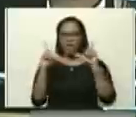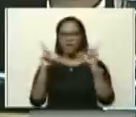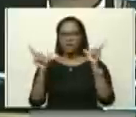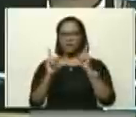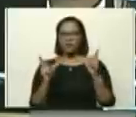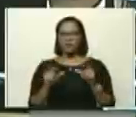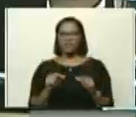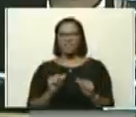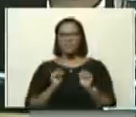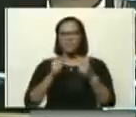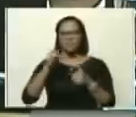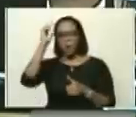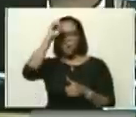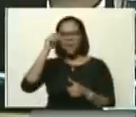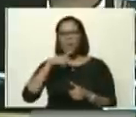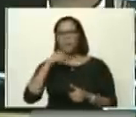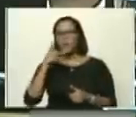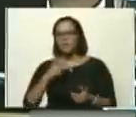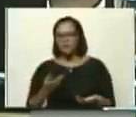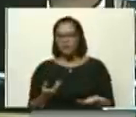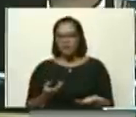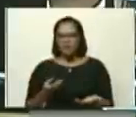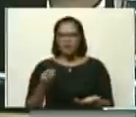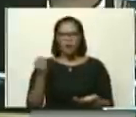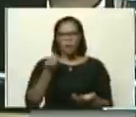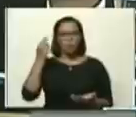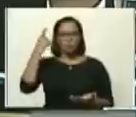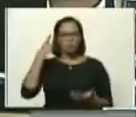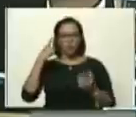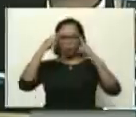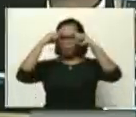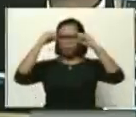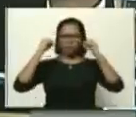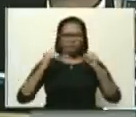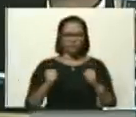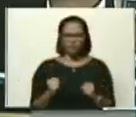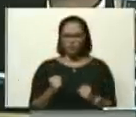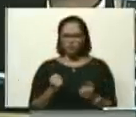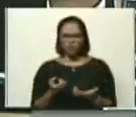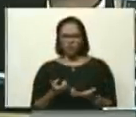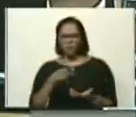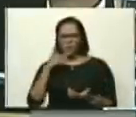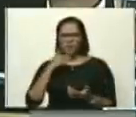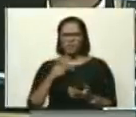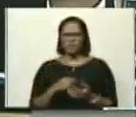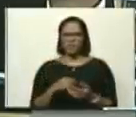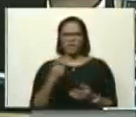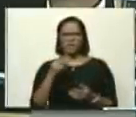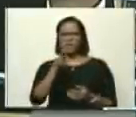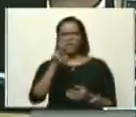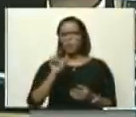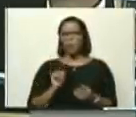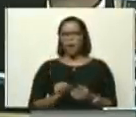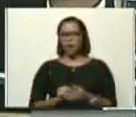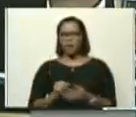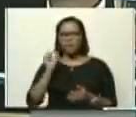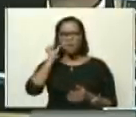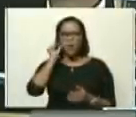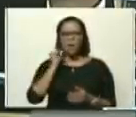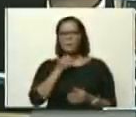opinar de política. Como que tuviese una maestría, como Carla Angola, pues. Que porque tiene un micrófono cree que sabe de política.